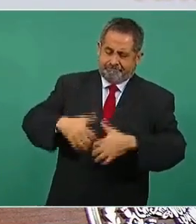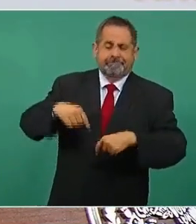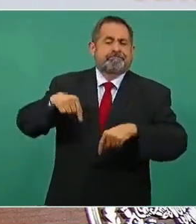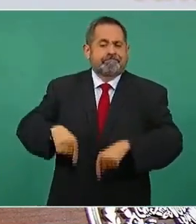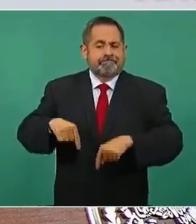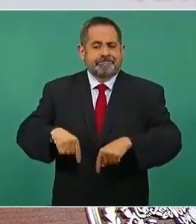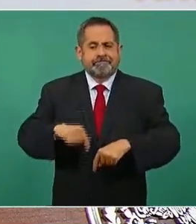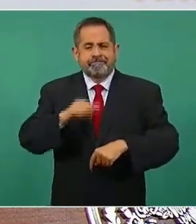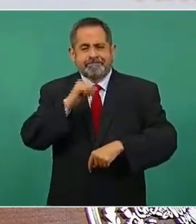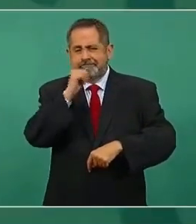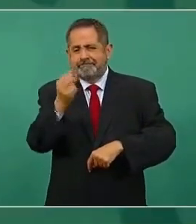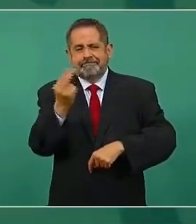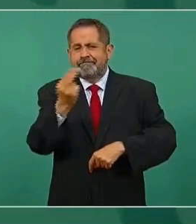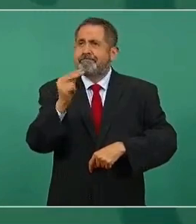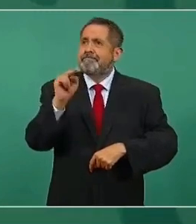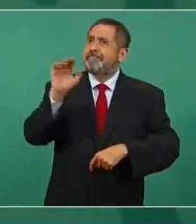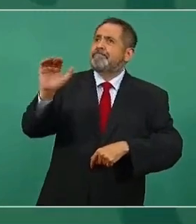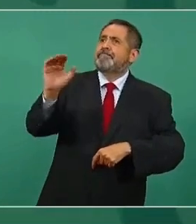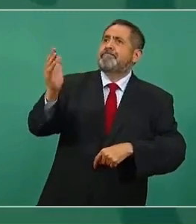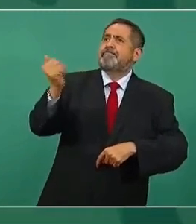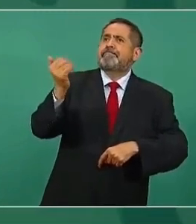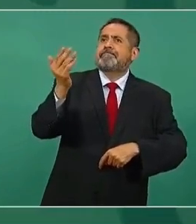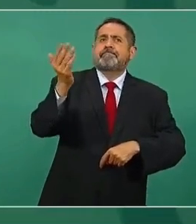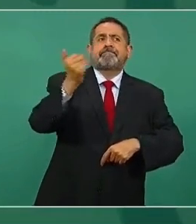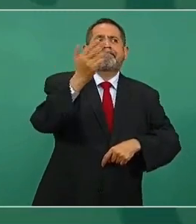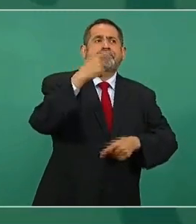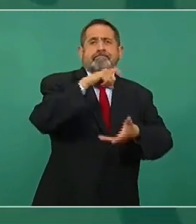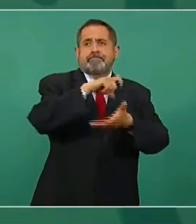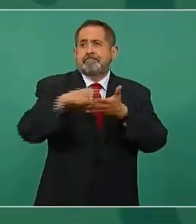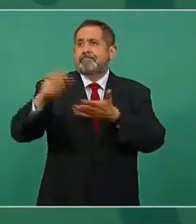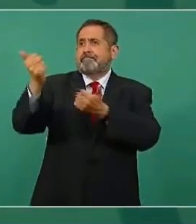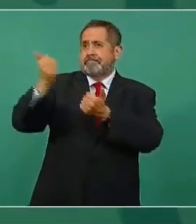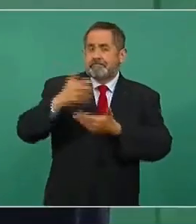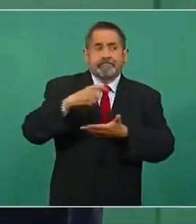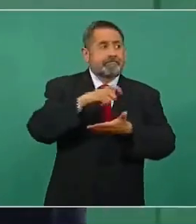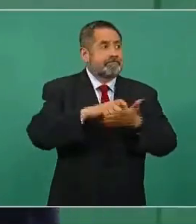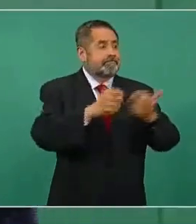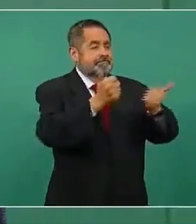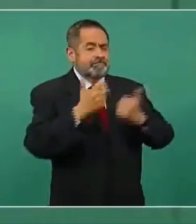que no tengamos que comprar